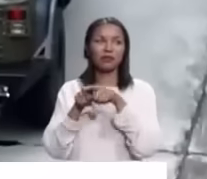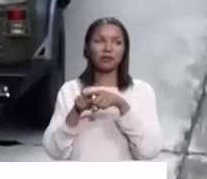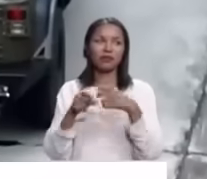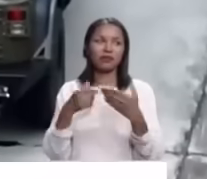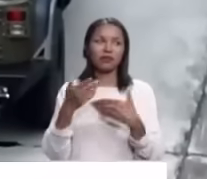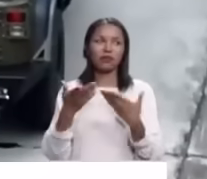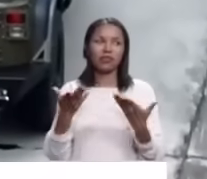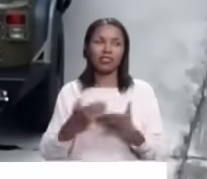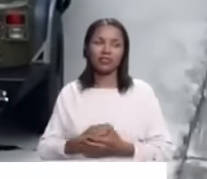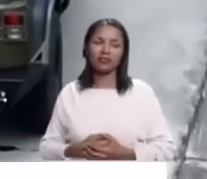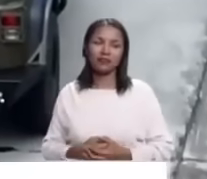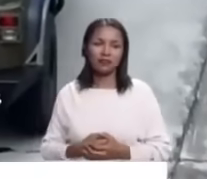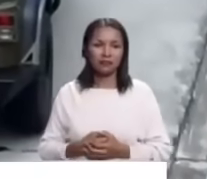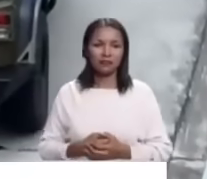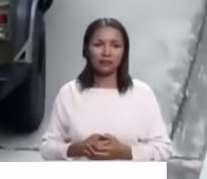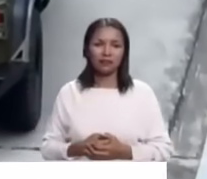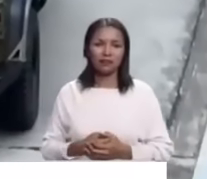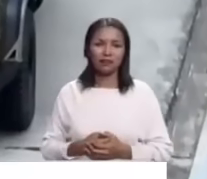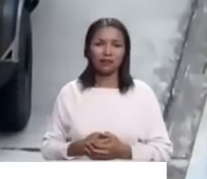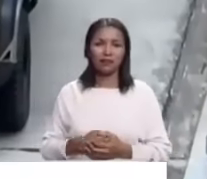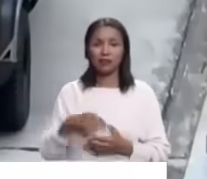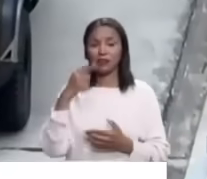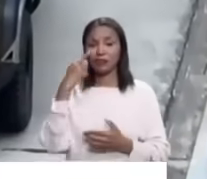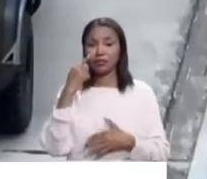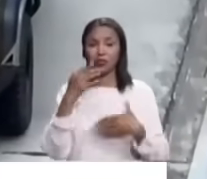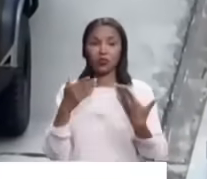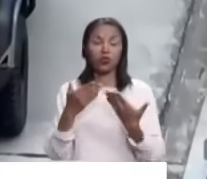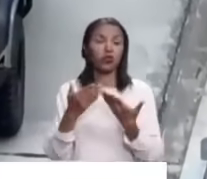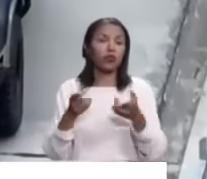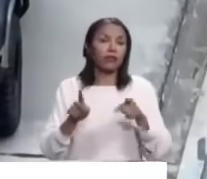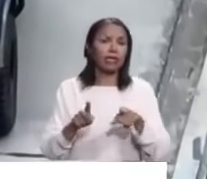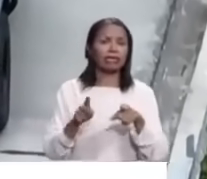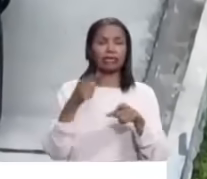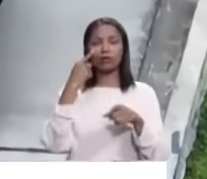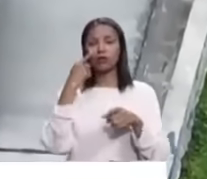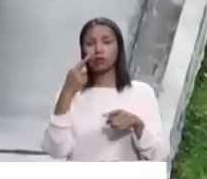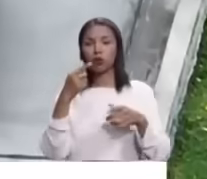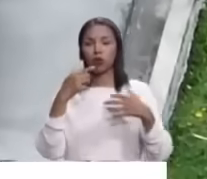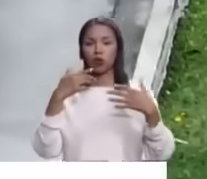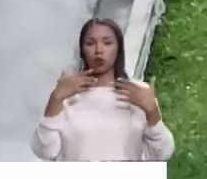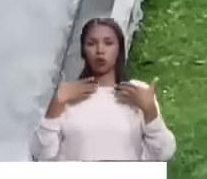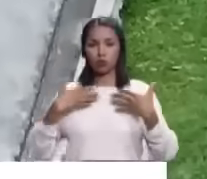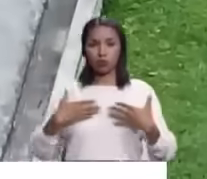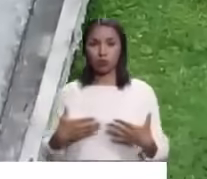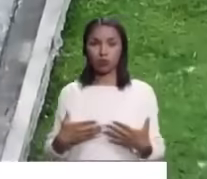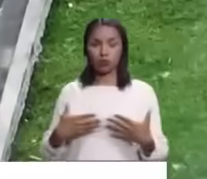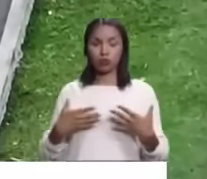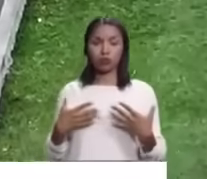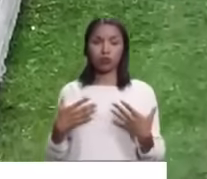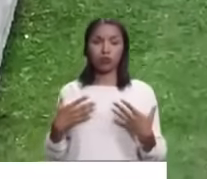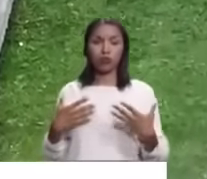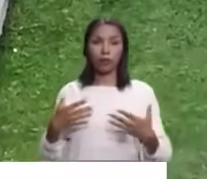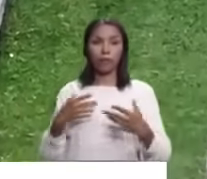para es antibala, es un equipo tipo Kevlar que están